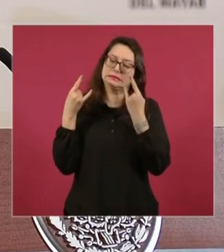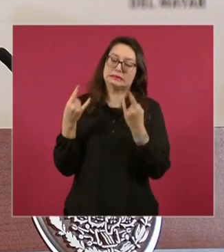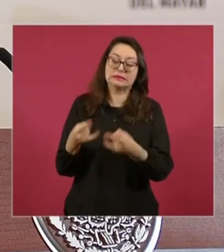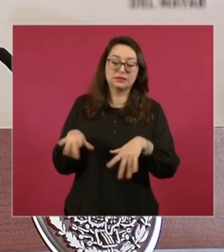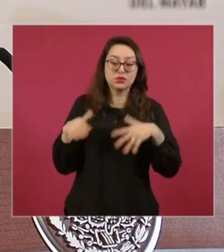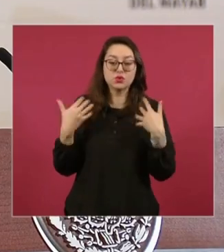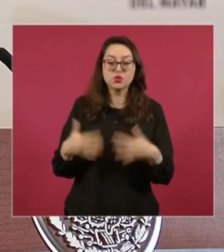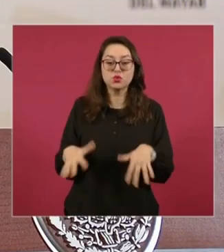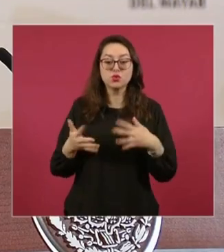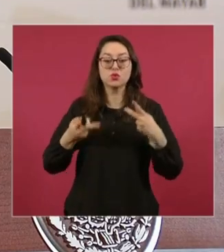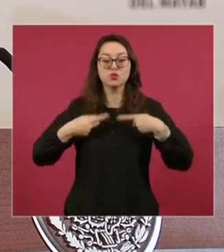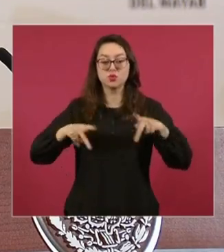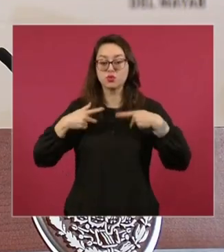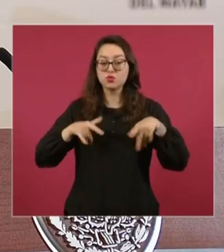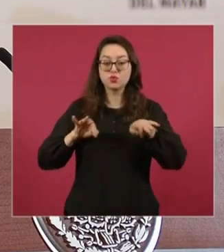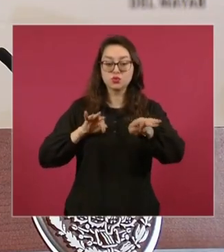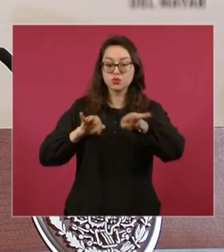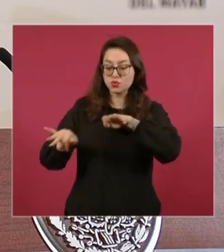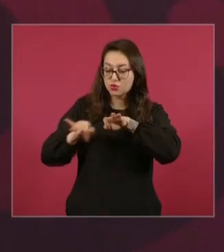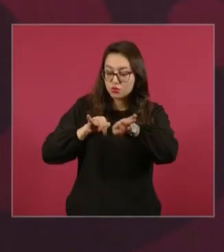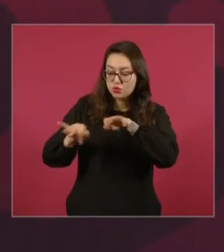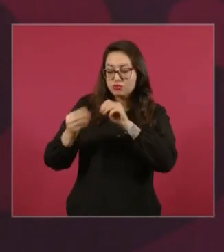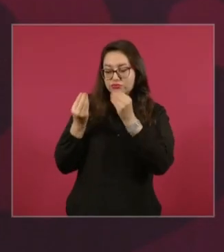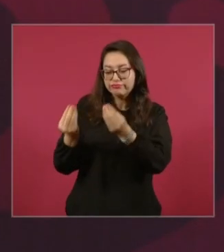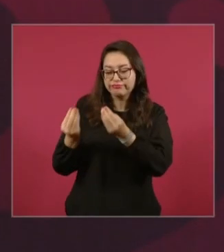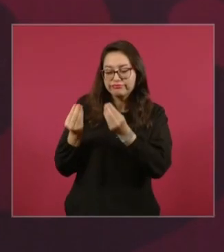todo ese corredor.